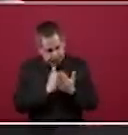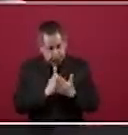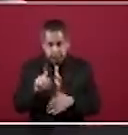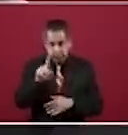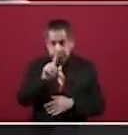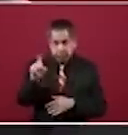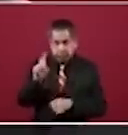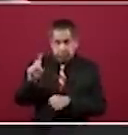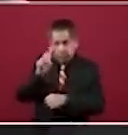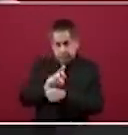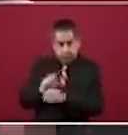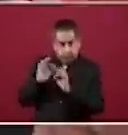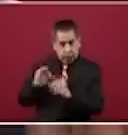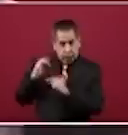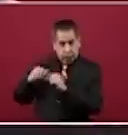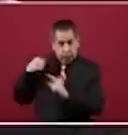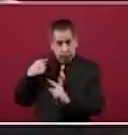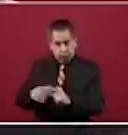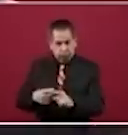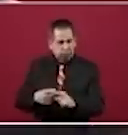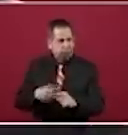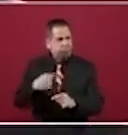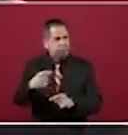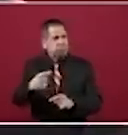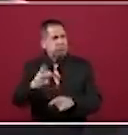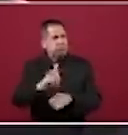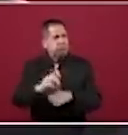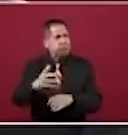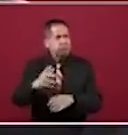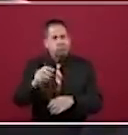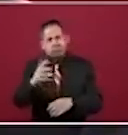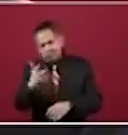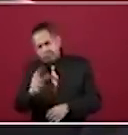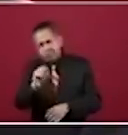días. Esto va a ser como el día 10, 11 de marzo,